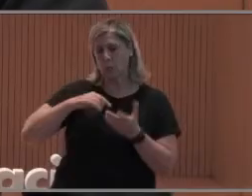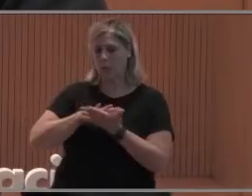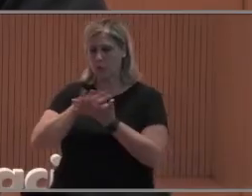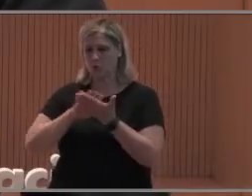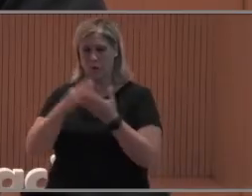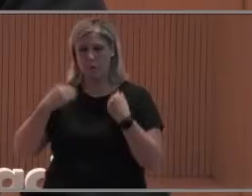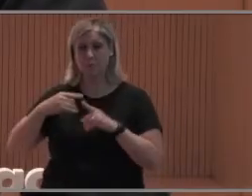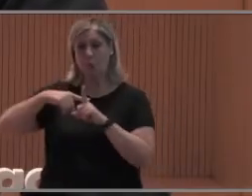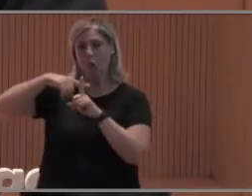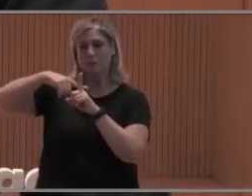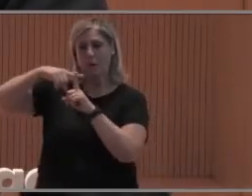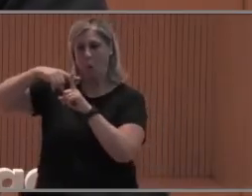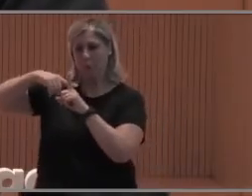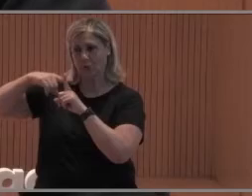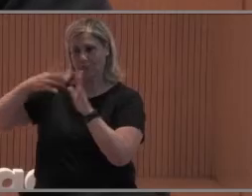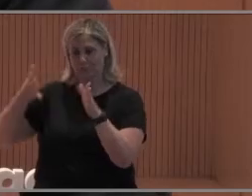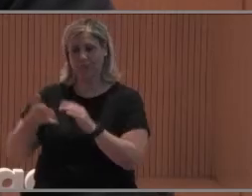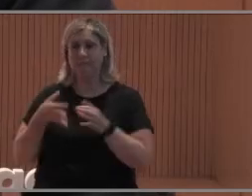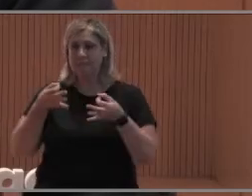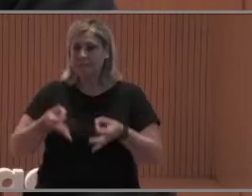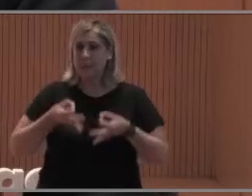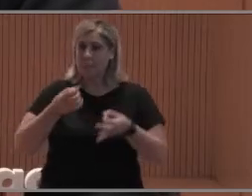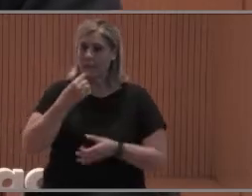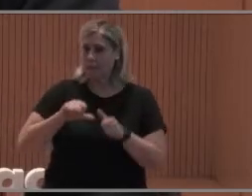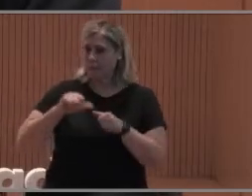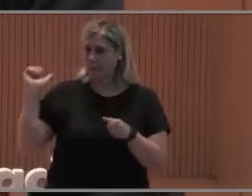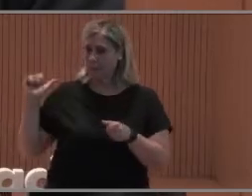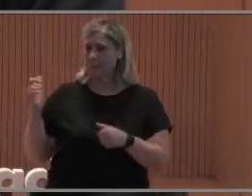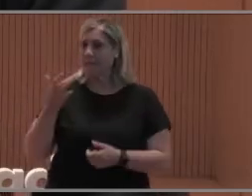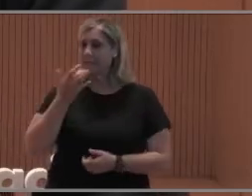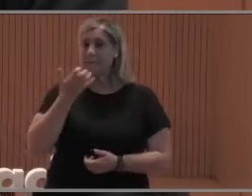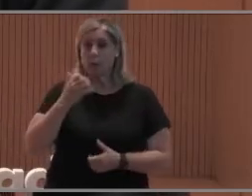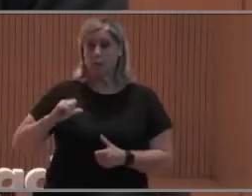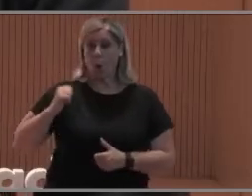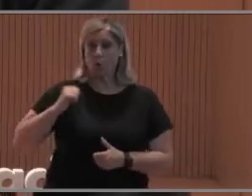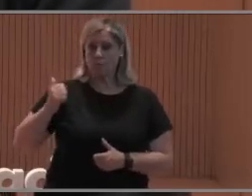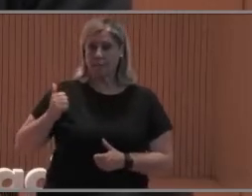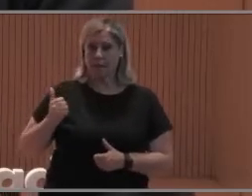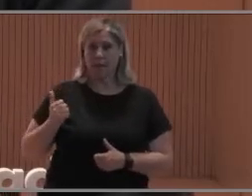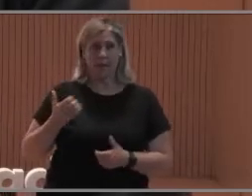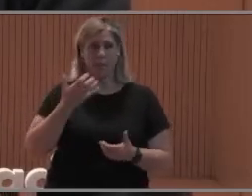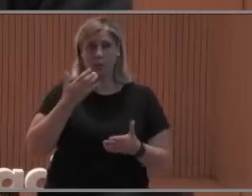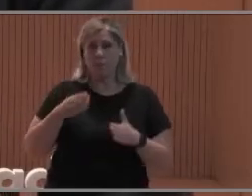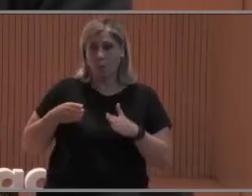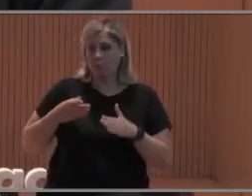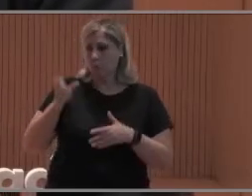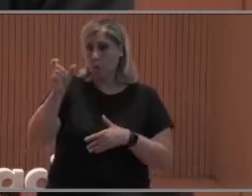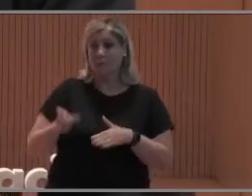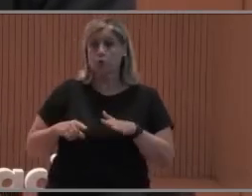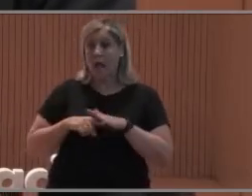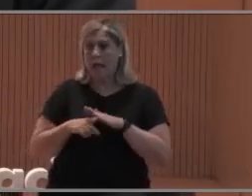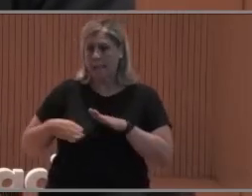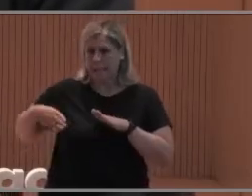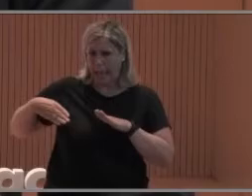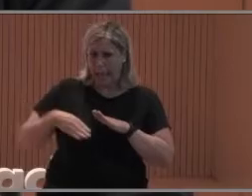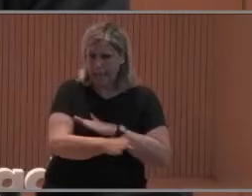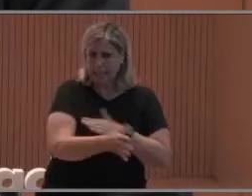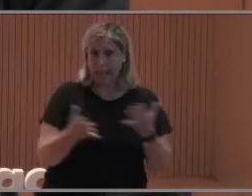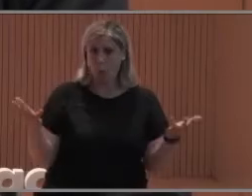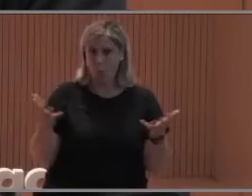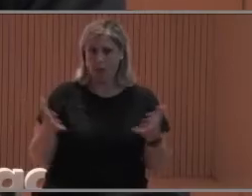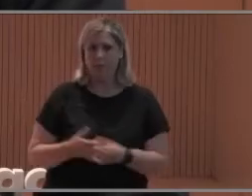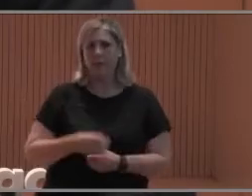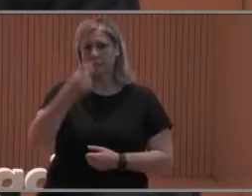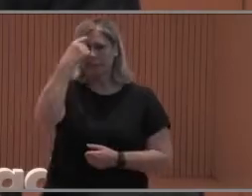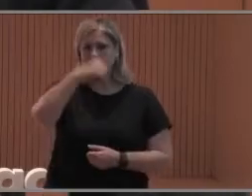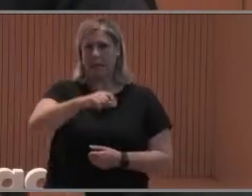ese termómetro. Siempre se ha dicho que si entras al hospital, si un gerente entrara al hospital por urgencias, sabría cómo tiene